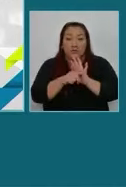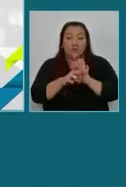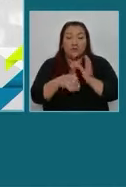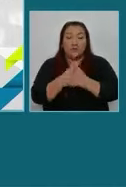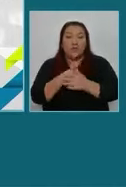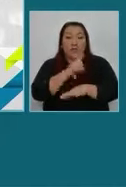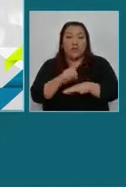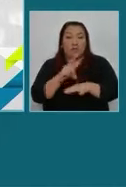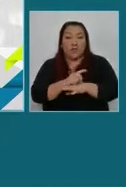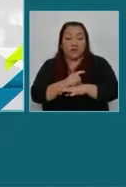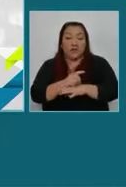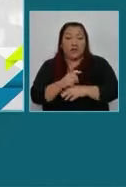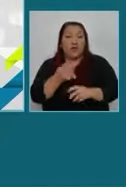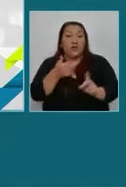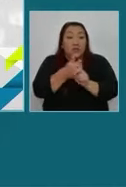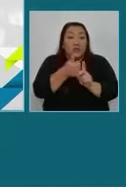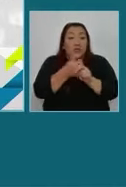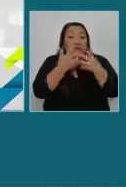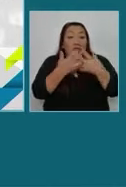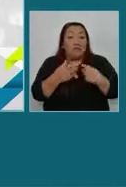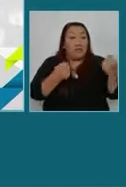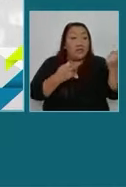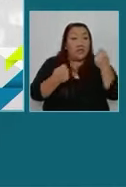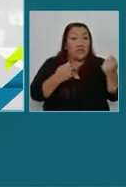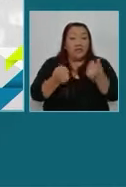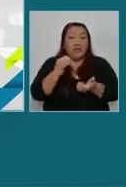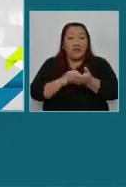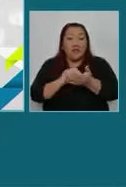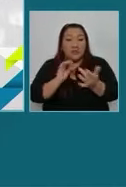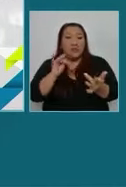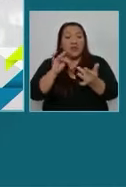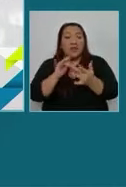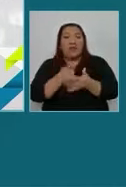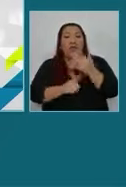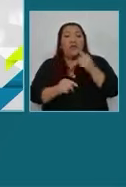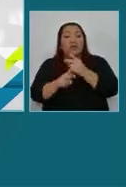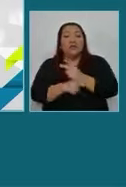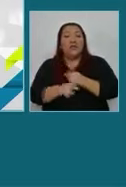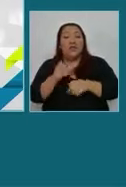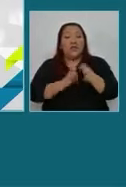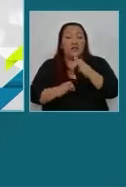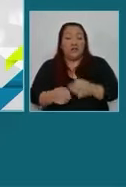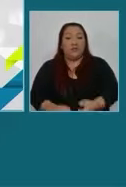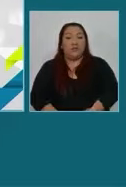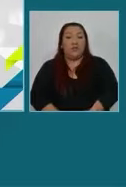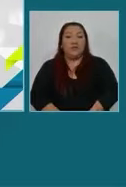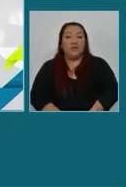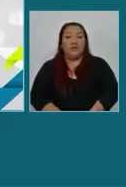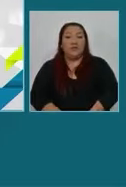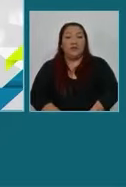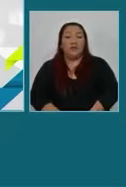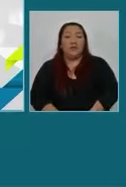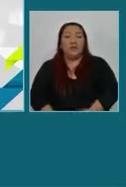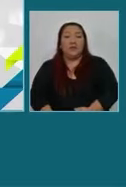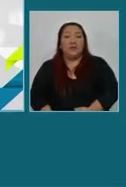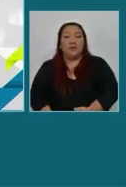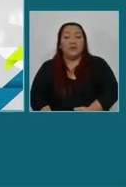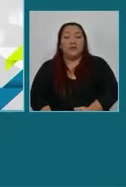el desarrollo de capacidades empresariales y vinculado a lo que es asegurar el financiamiento. Estos